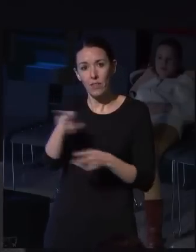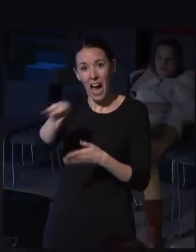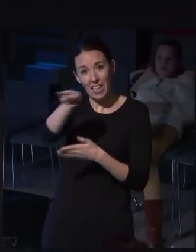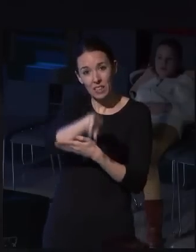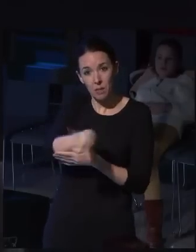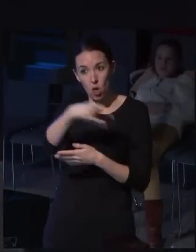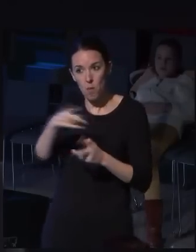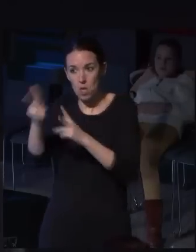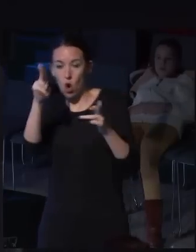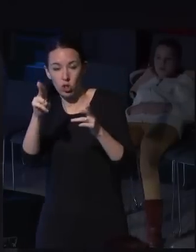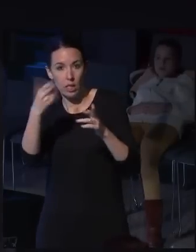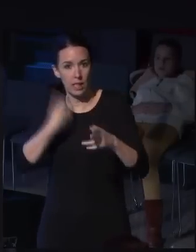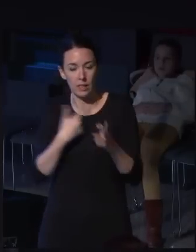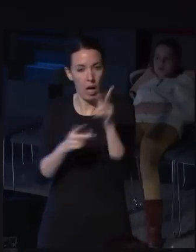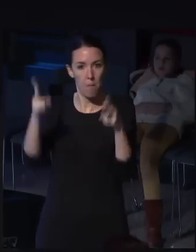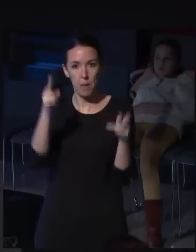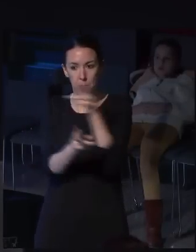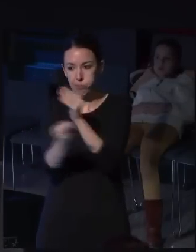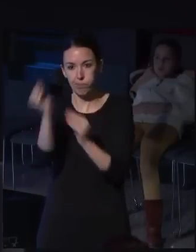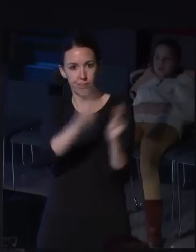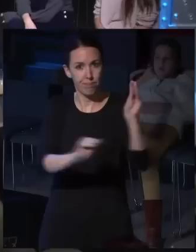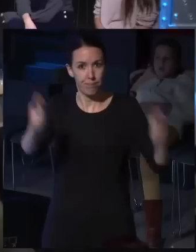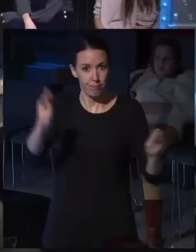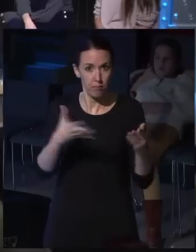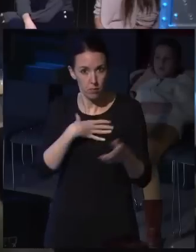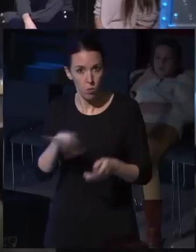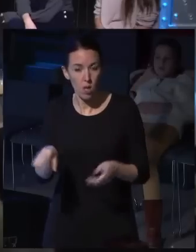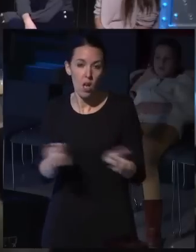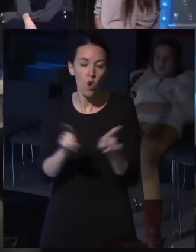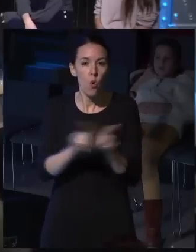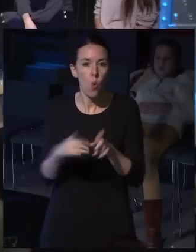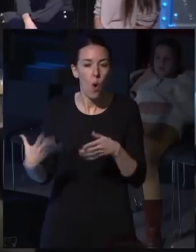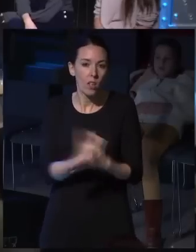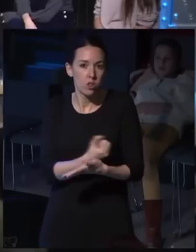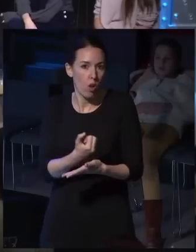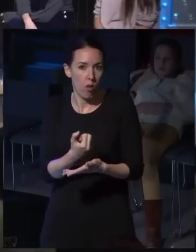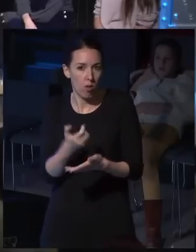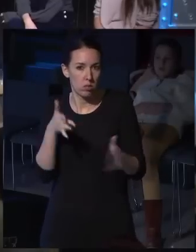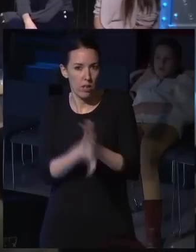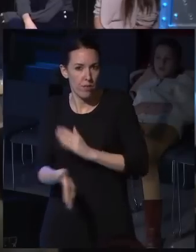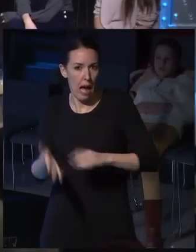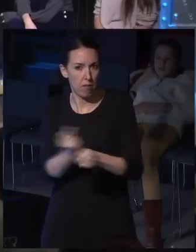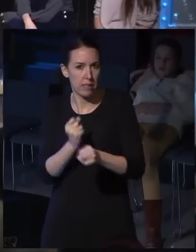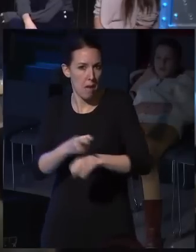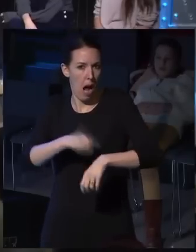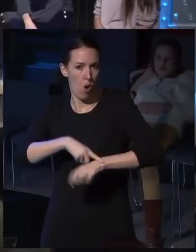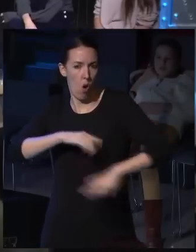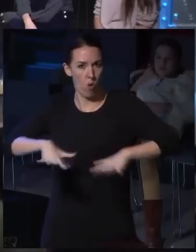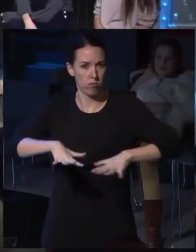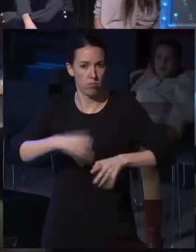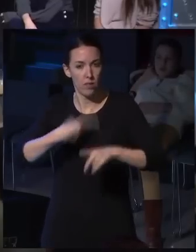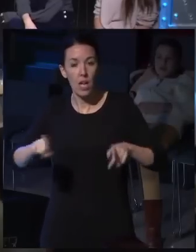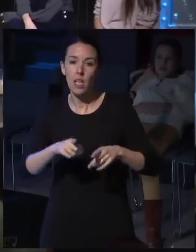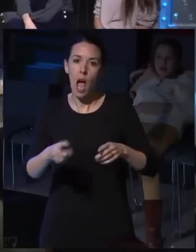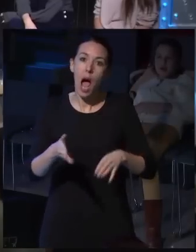pam, pues no funciona, pues pon la parte de C aquí. Entonces es todo como, genera otra dinámica diferente. Antes había